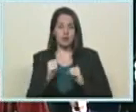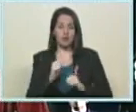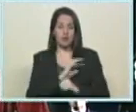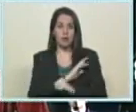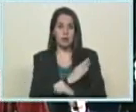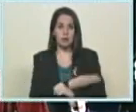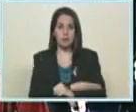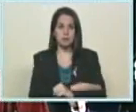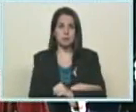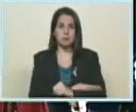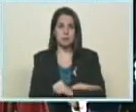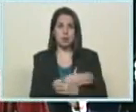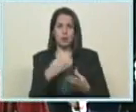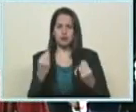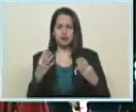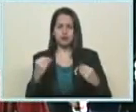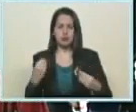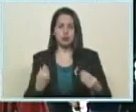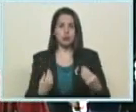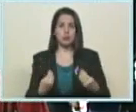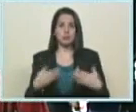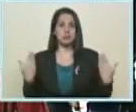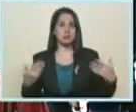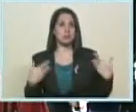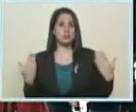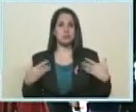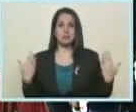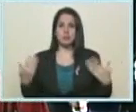intenso, de mucha emoción.